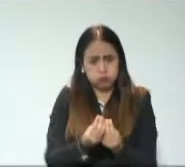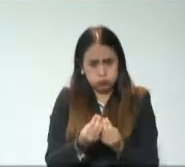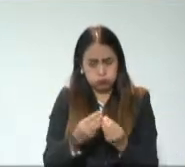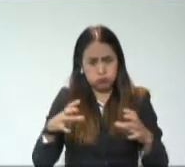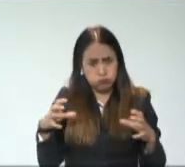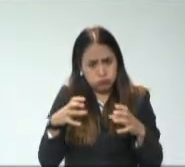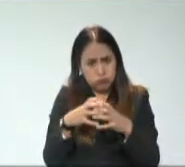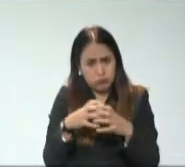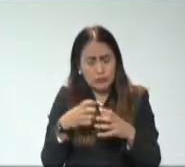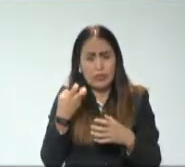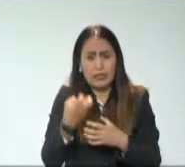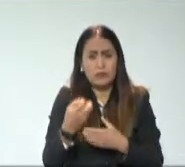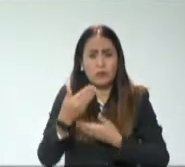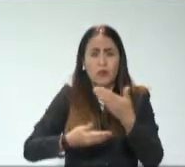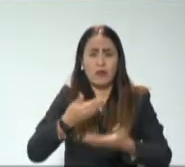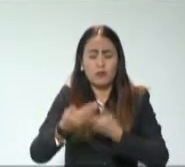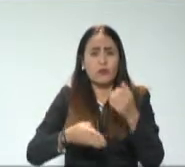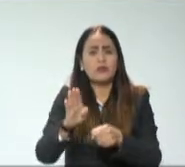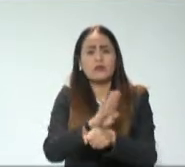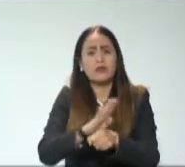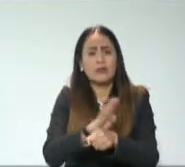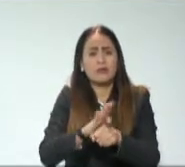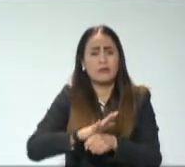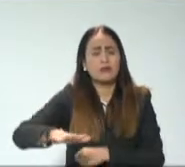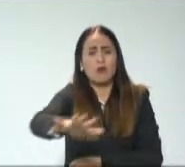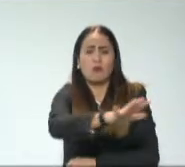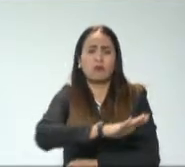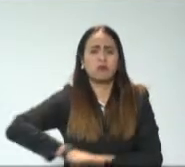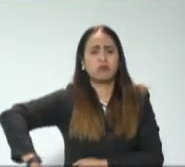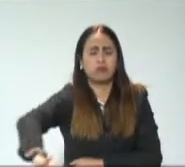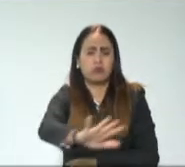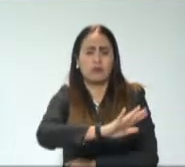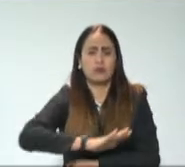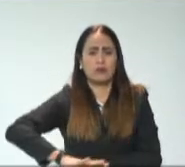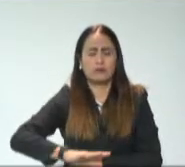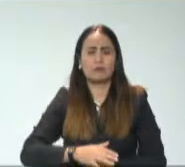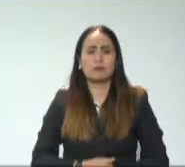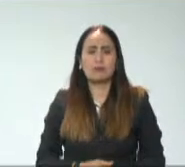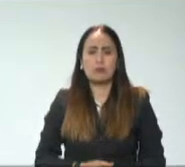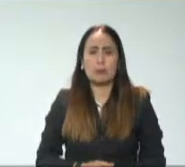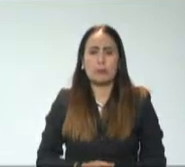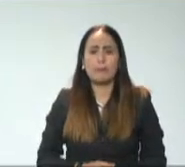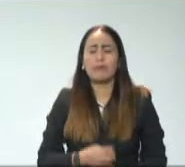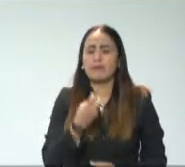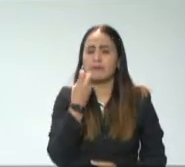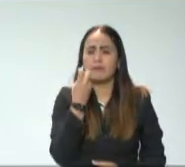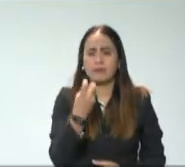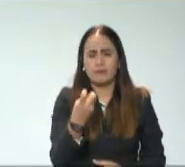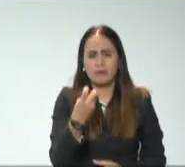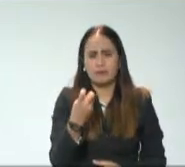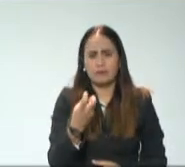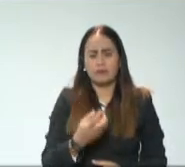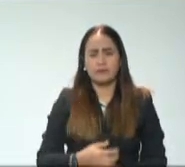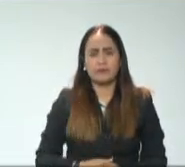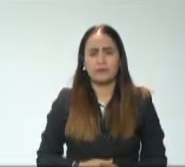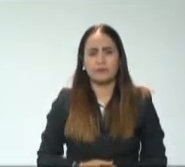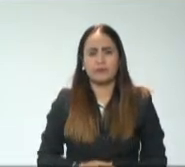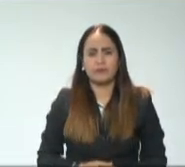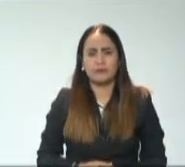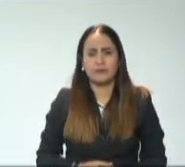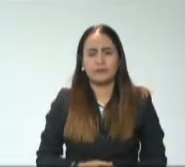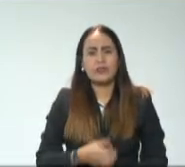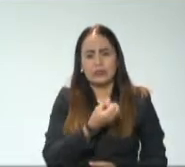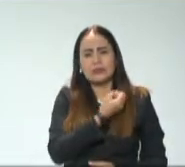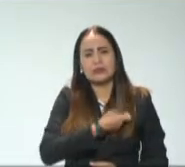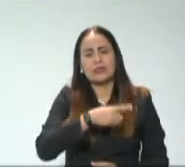traer un beneficio común que pues justamente eh es de lo que trata muchas veces la la